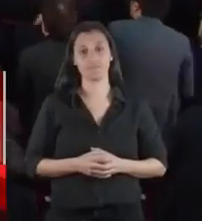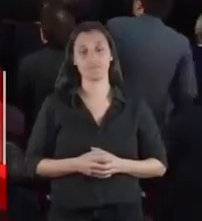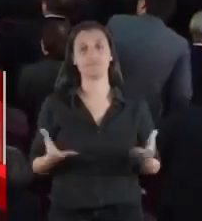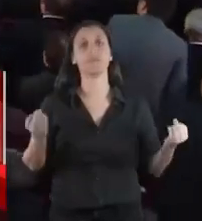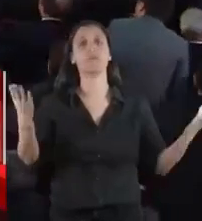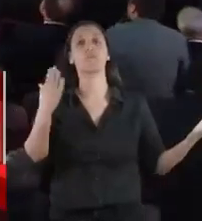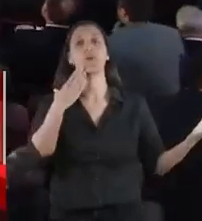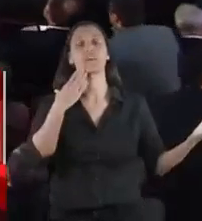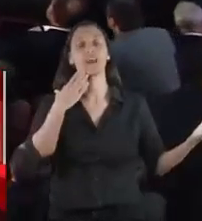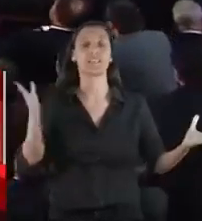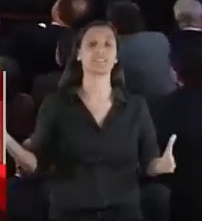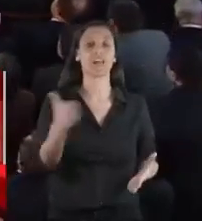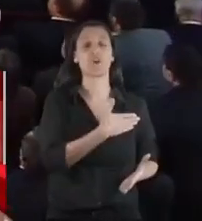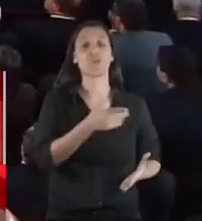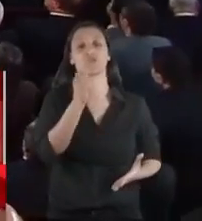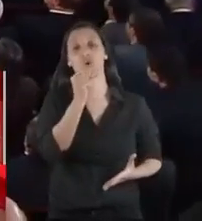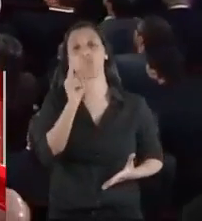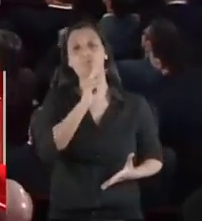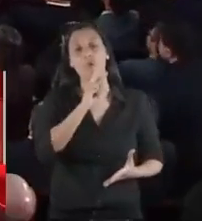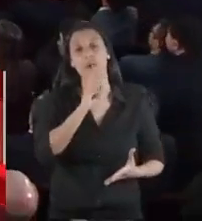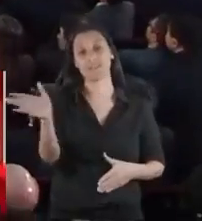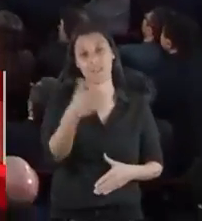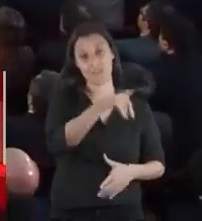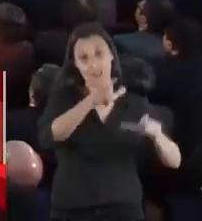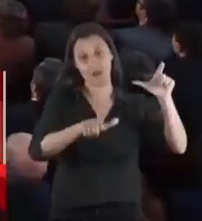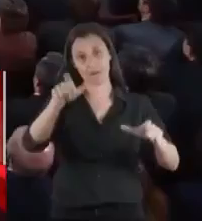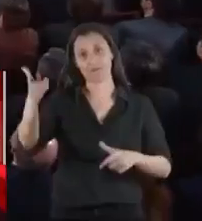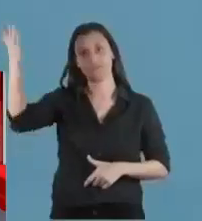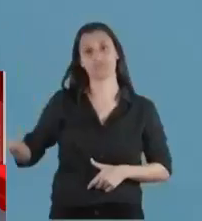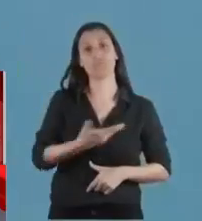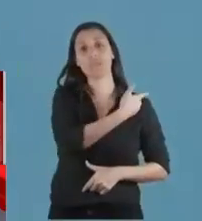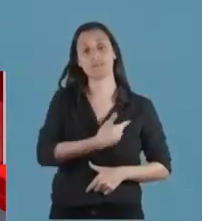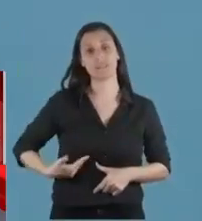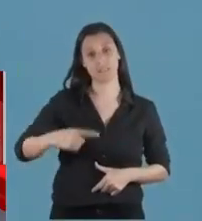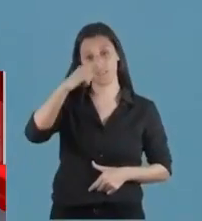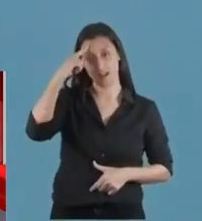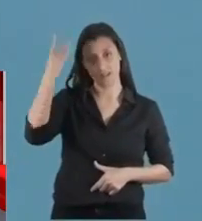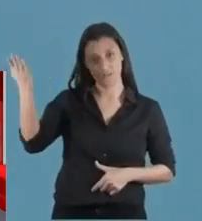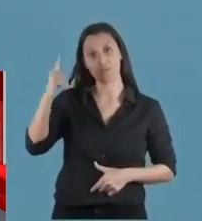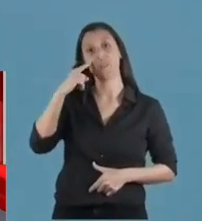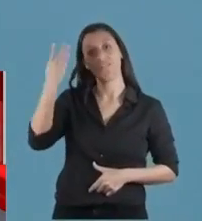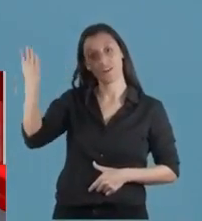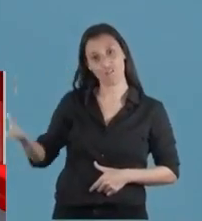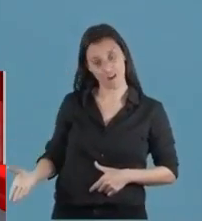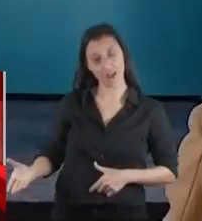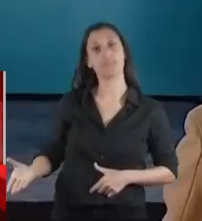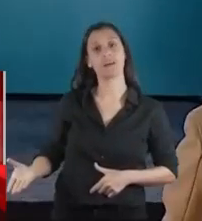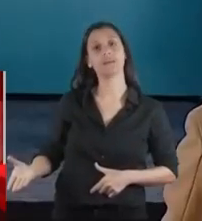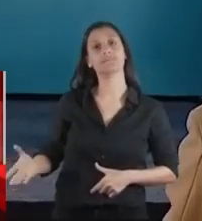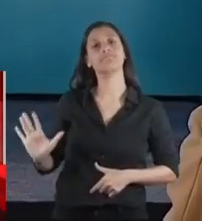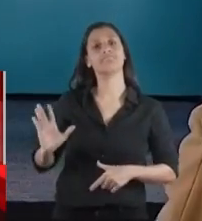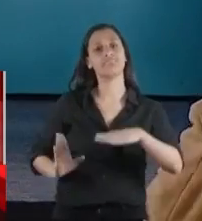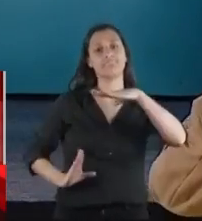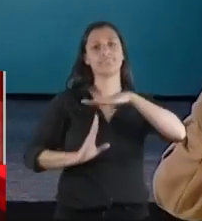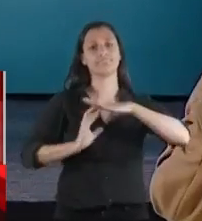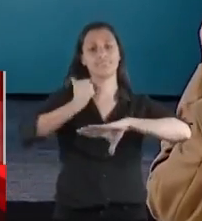Buenas tardes a todas y todos. El señor presidente de la Nación, Alberto Fernández, encabeza